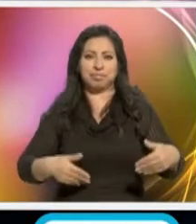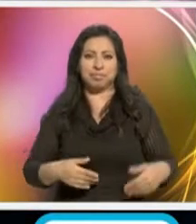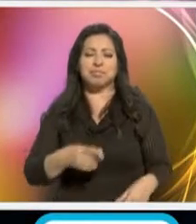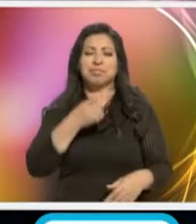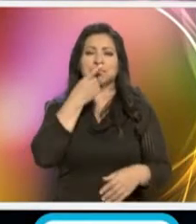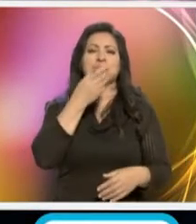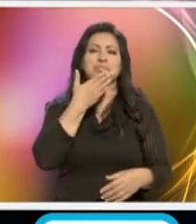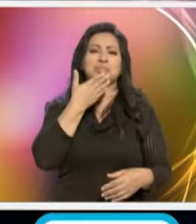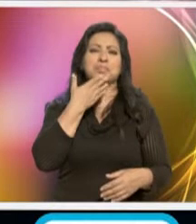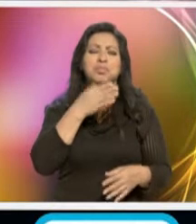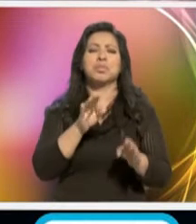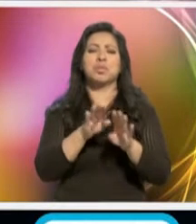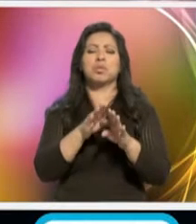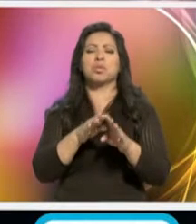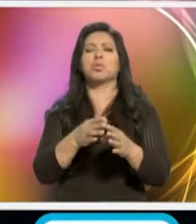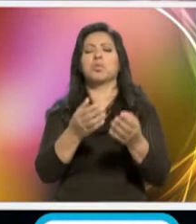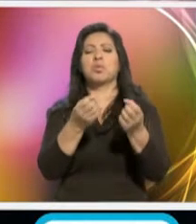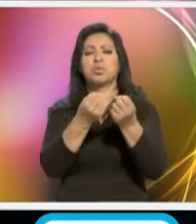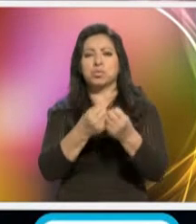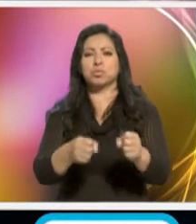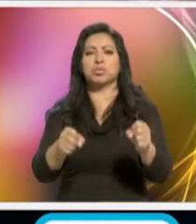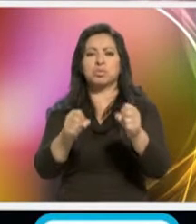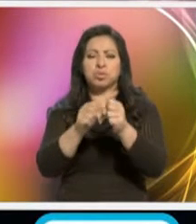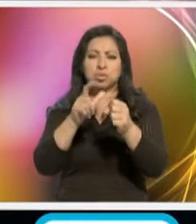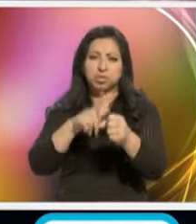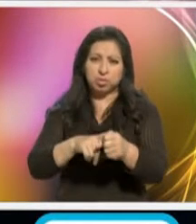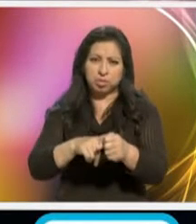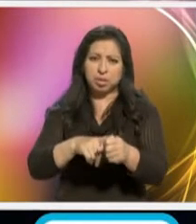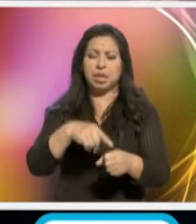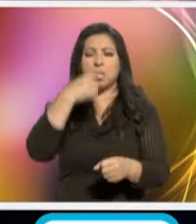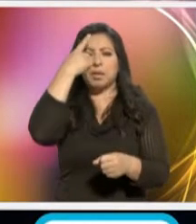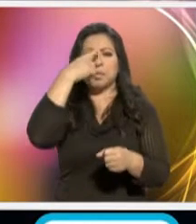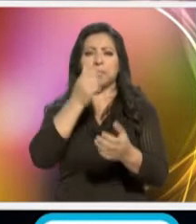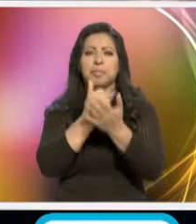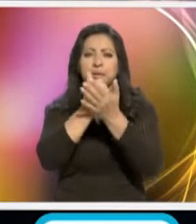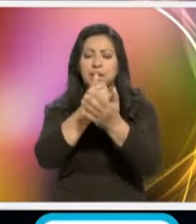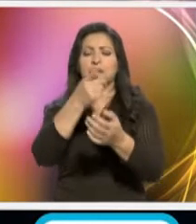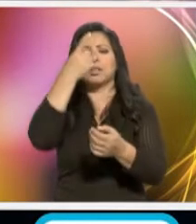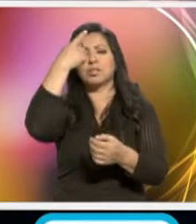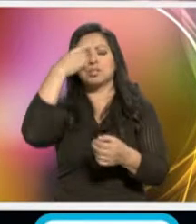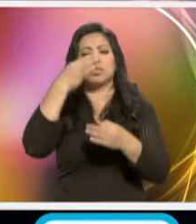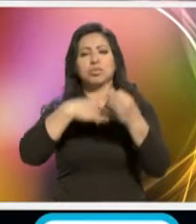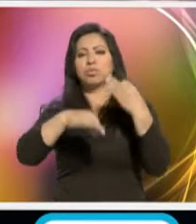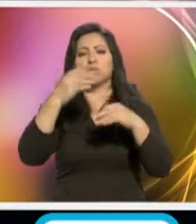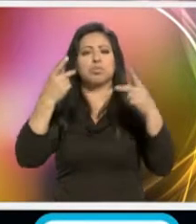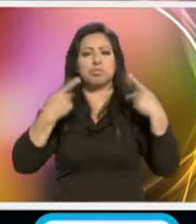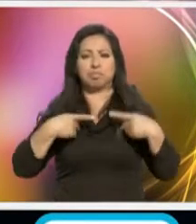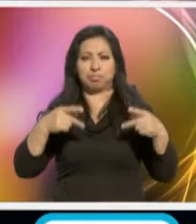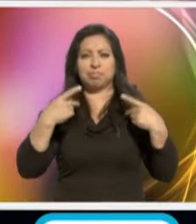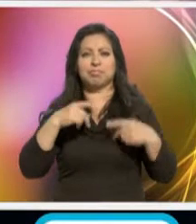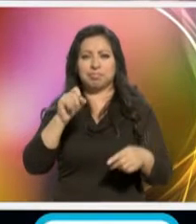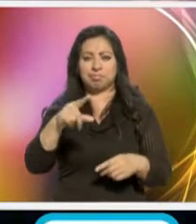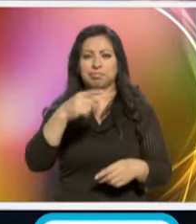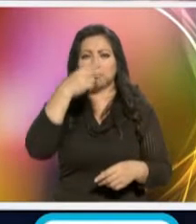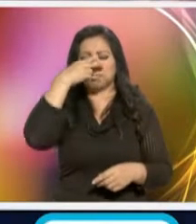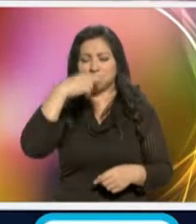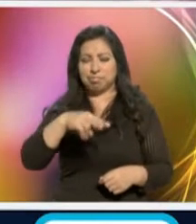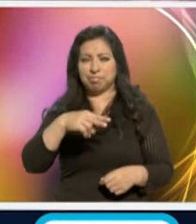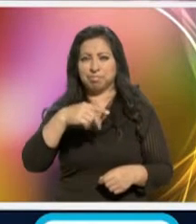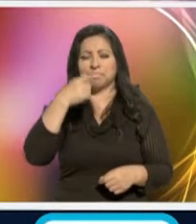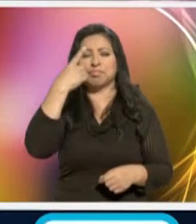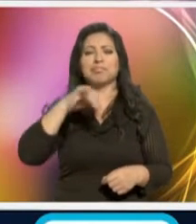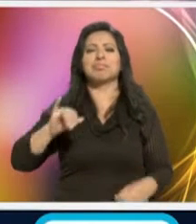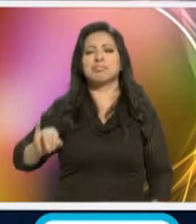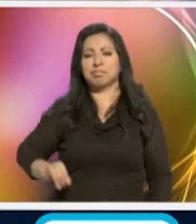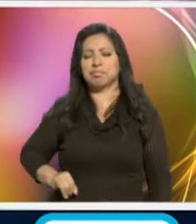los pueblos de Milpa Alta, en realidad para toda la Ciudad de México, porque creo que hay un interés mutuo, ¿no?, de llevar este